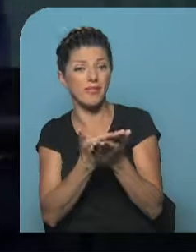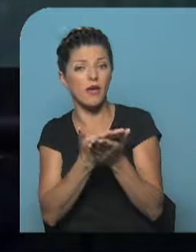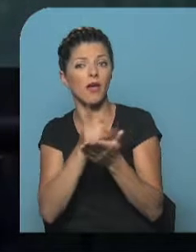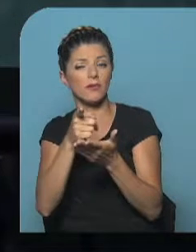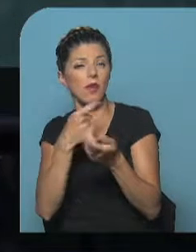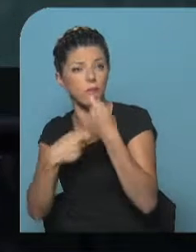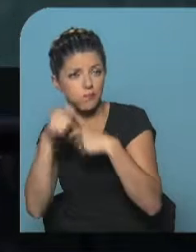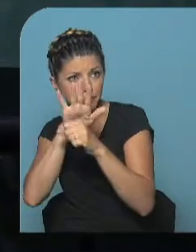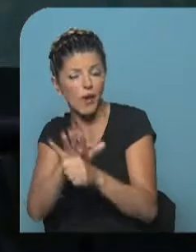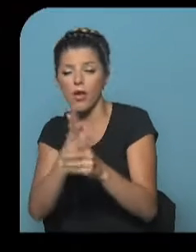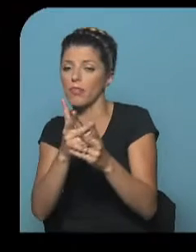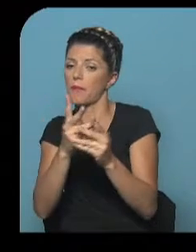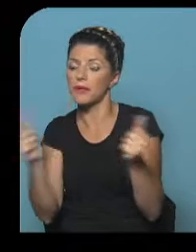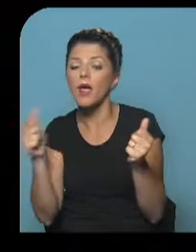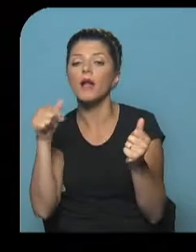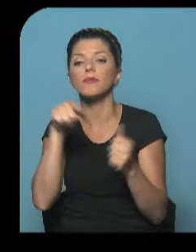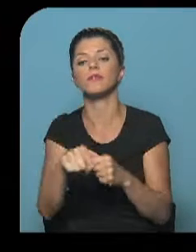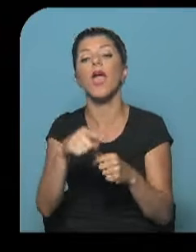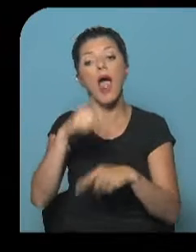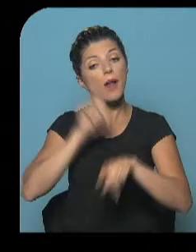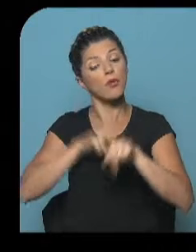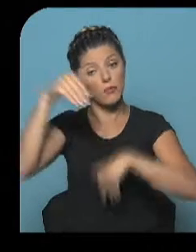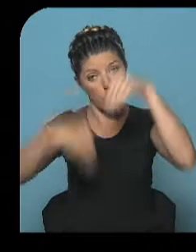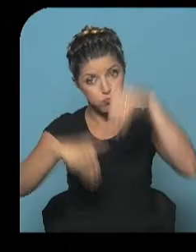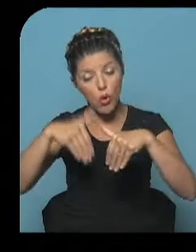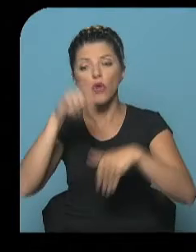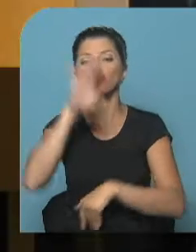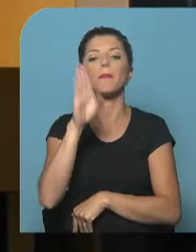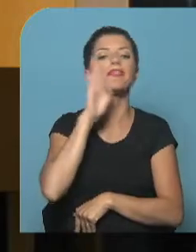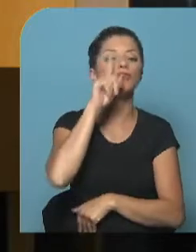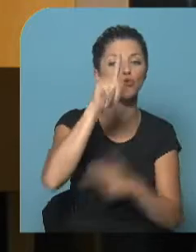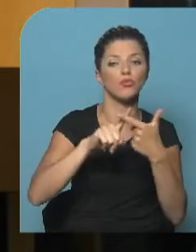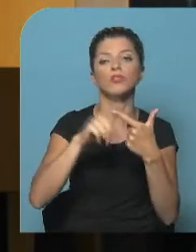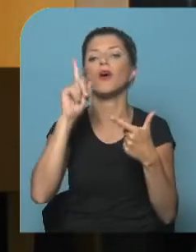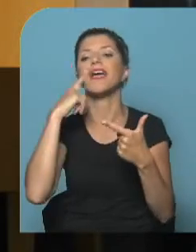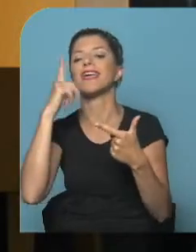isla. Los únicos votos en contra durante la asamblea fueron Estados Unidos e Israel.